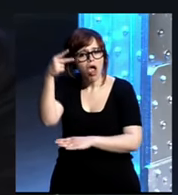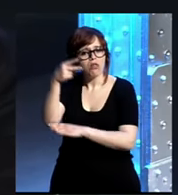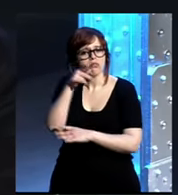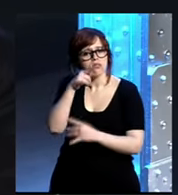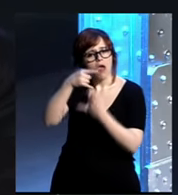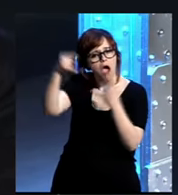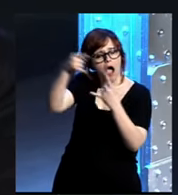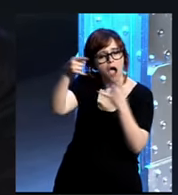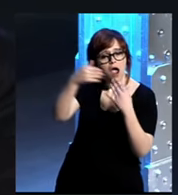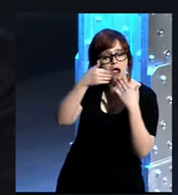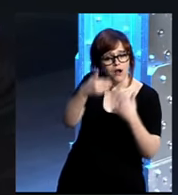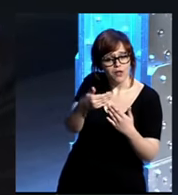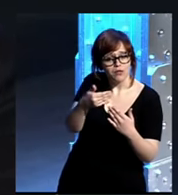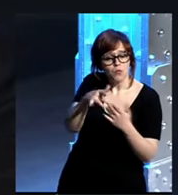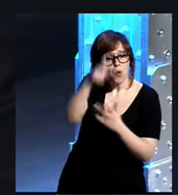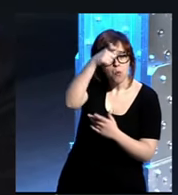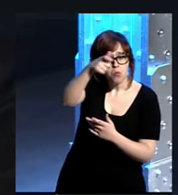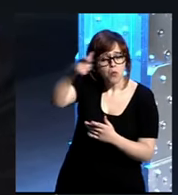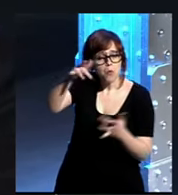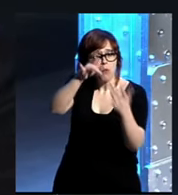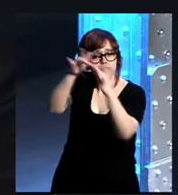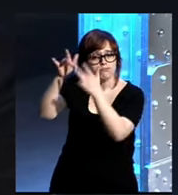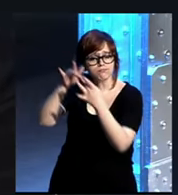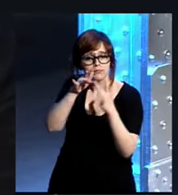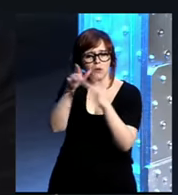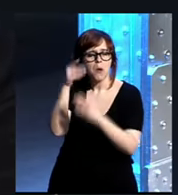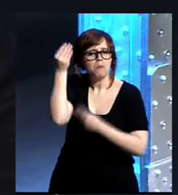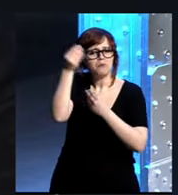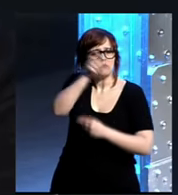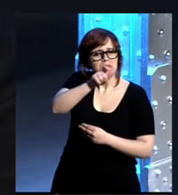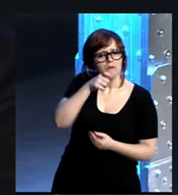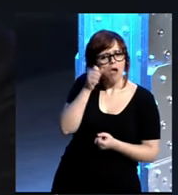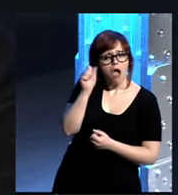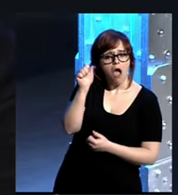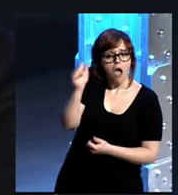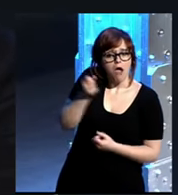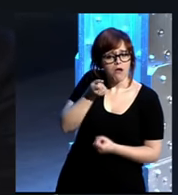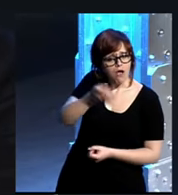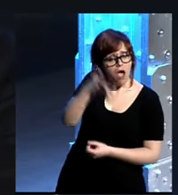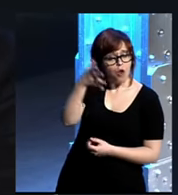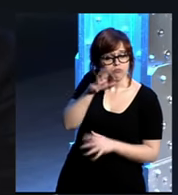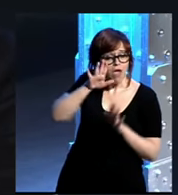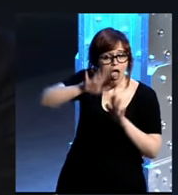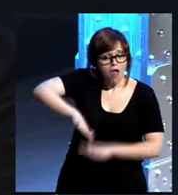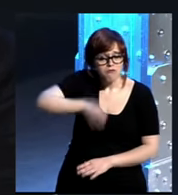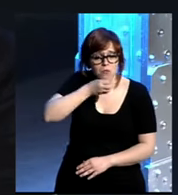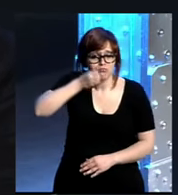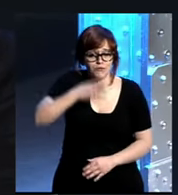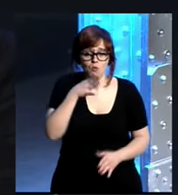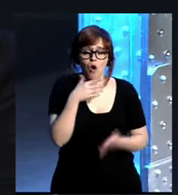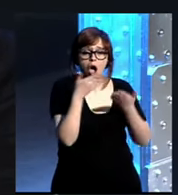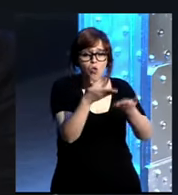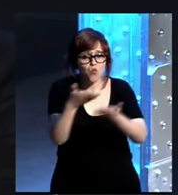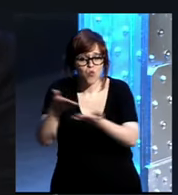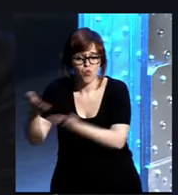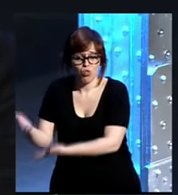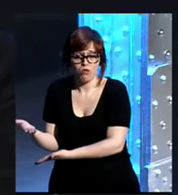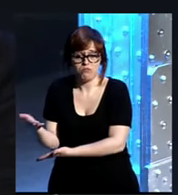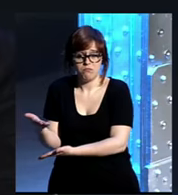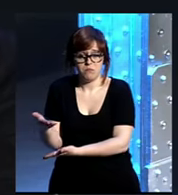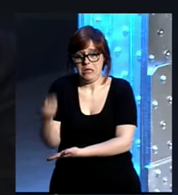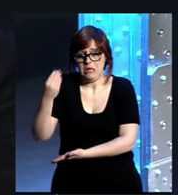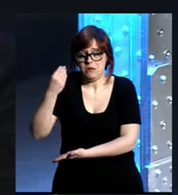En consecuencia, ese es un poco el tipo de modelos. Te he puesto 4 o 5 ejemplos, ¿vale? Pero si te vas al mundo de la cultura, yo creo que podríamos